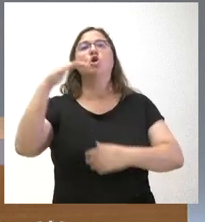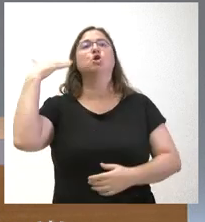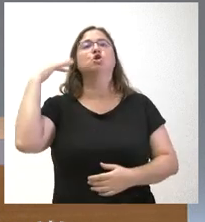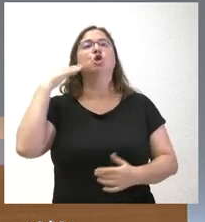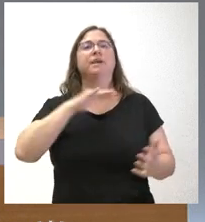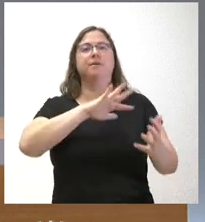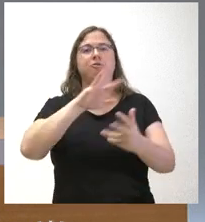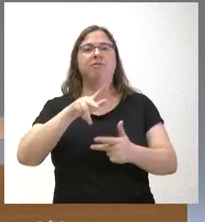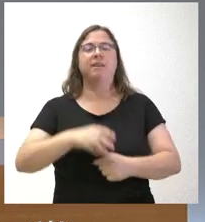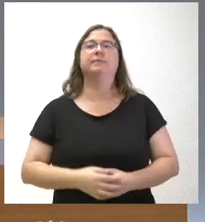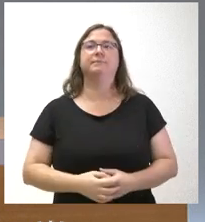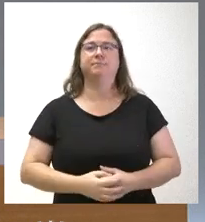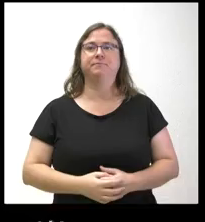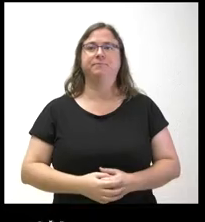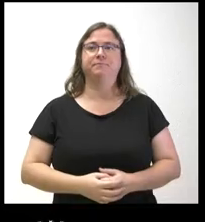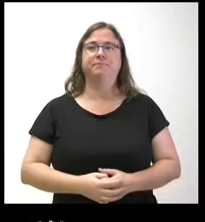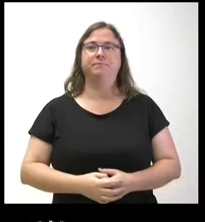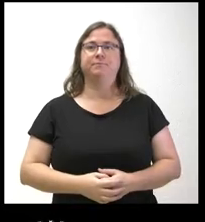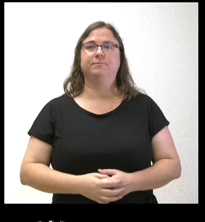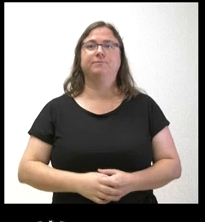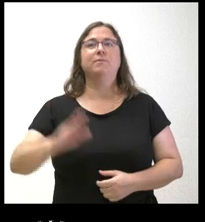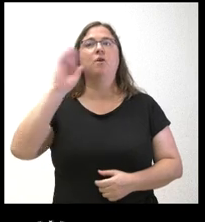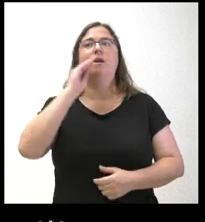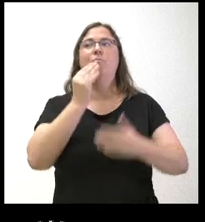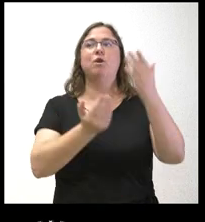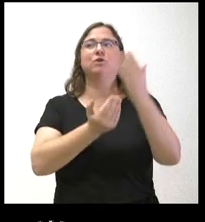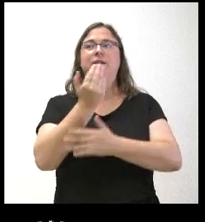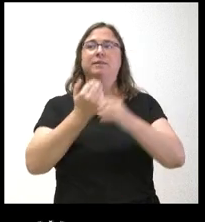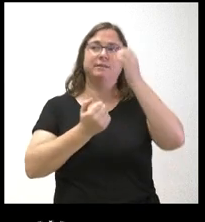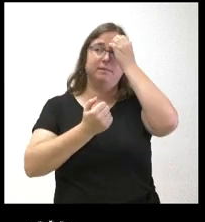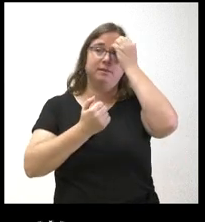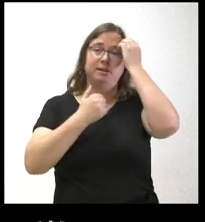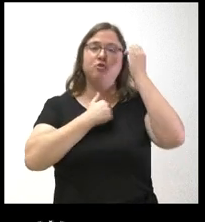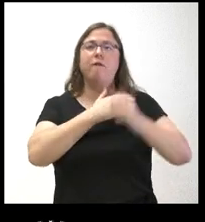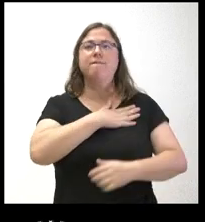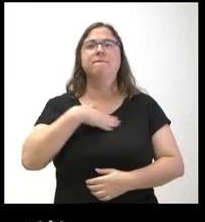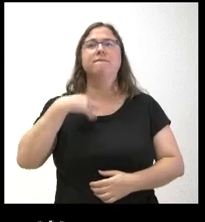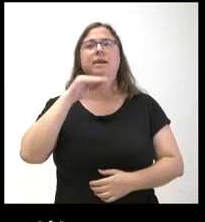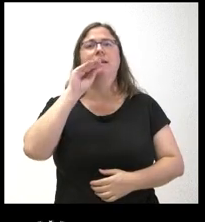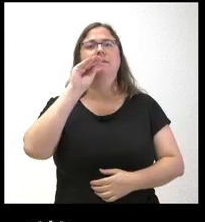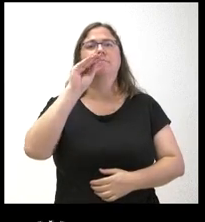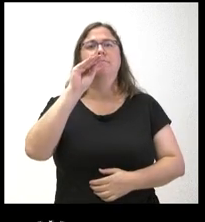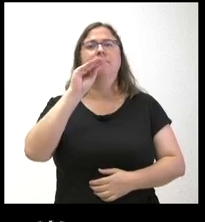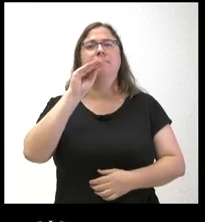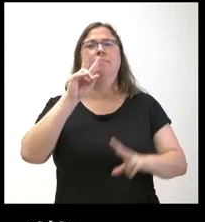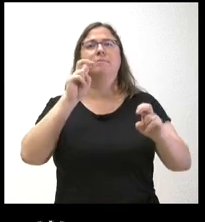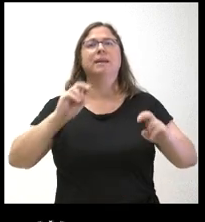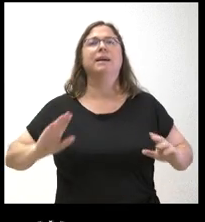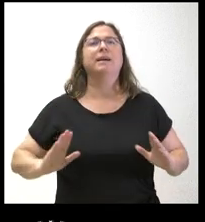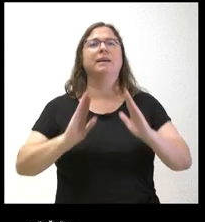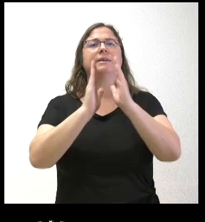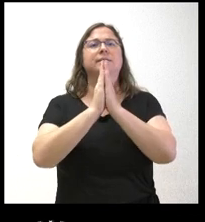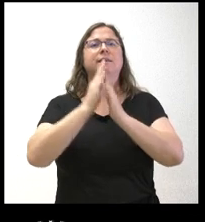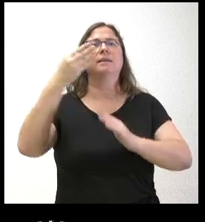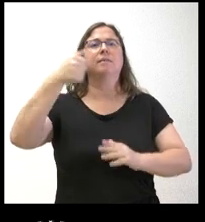Encarna Muñoz adelante Hola Buenos días Pues yo hoy quería preguntar por la ermita de soundbaudelio Porque